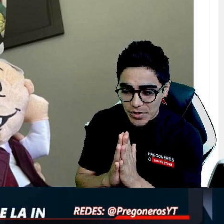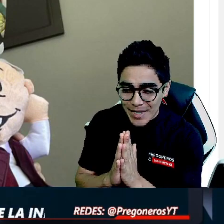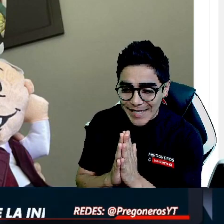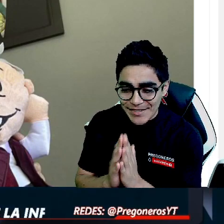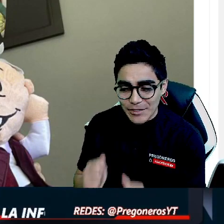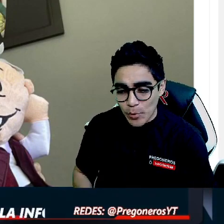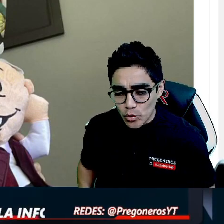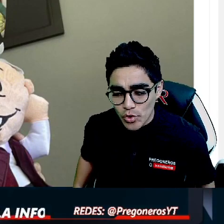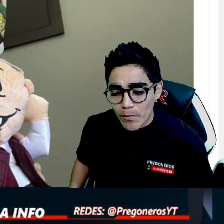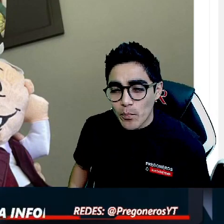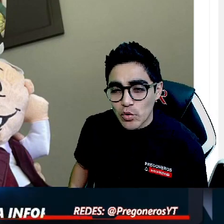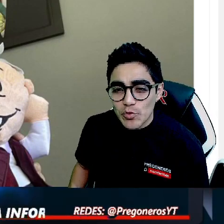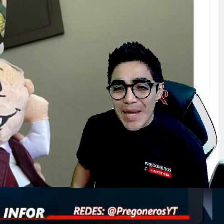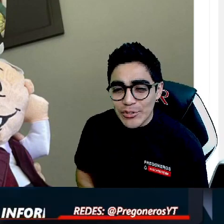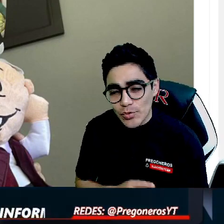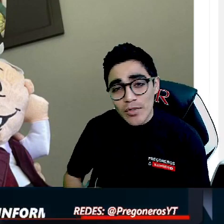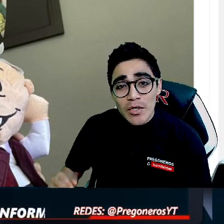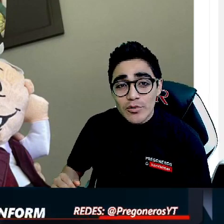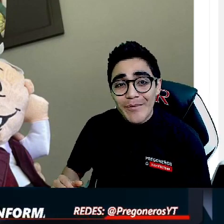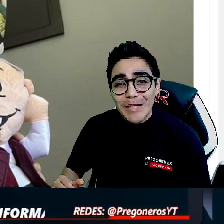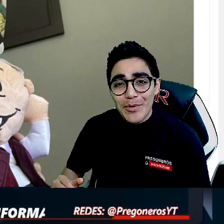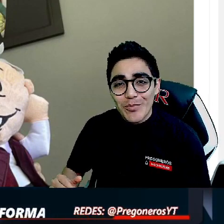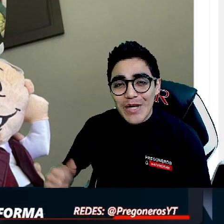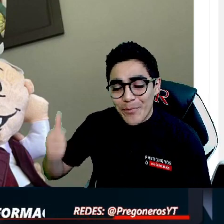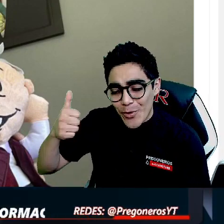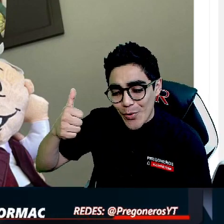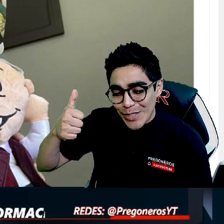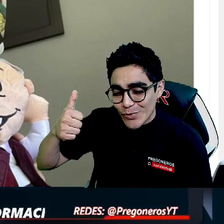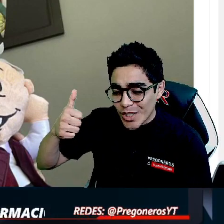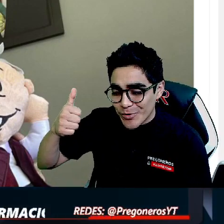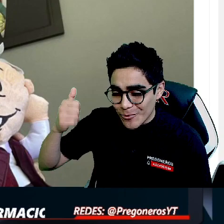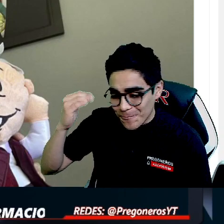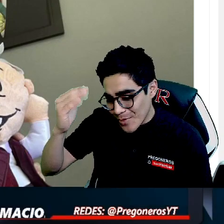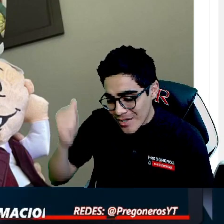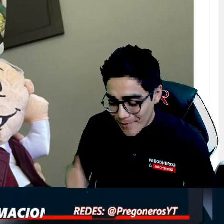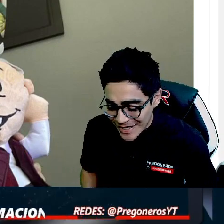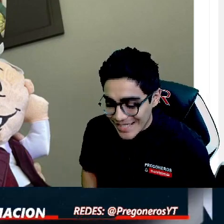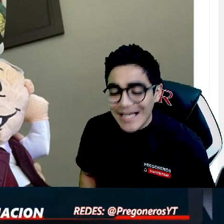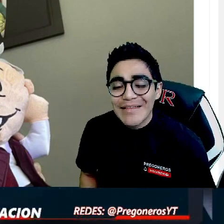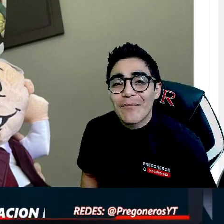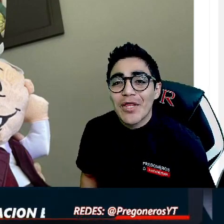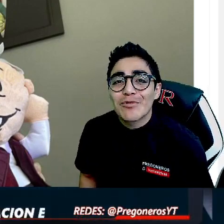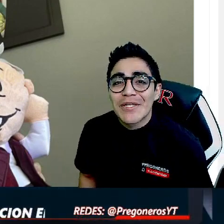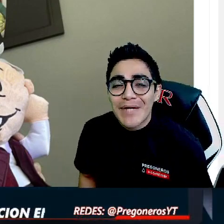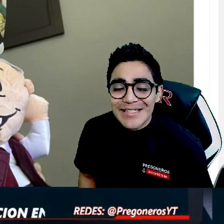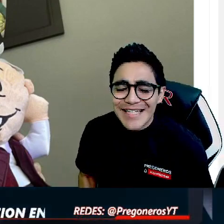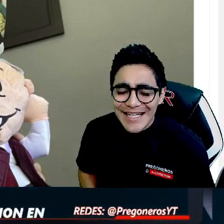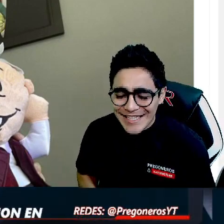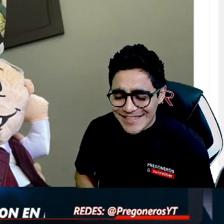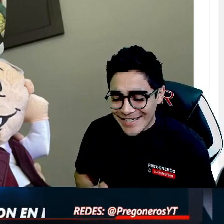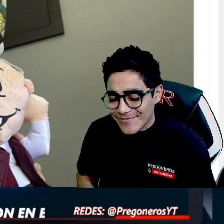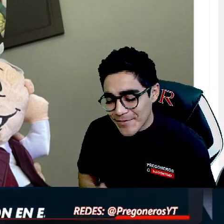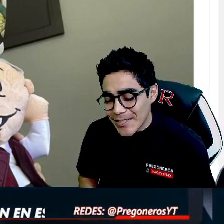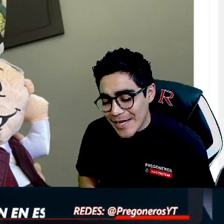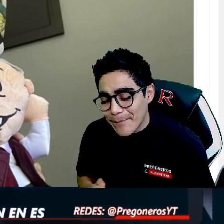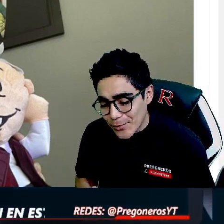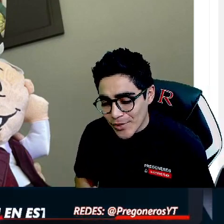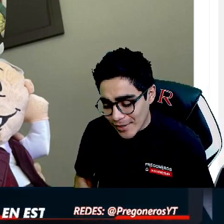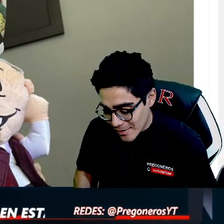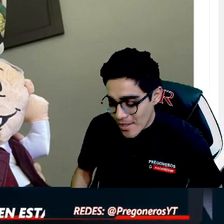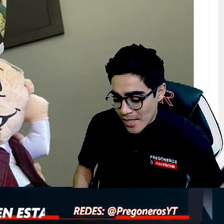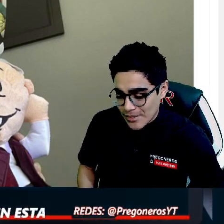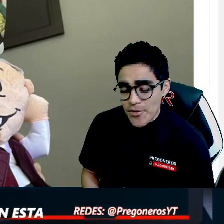Muchísimas gracias por tu tiempo y por tu espacio solamente pedimos el apoyo con la suscripción para que cada día podamos ser más en esta gran familia